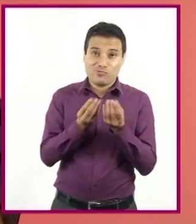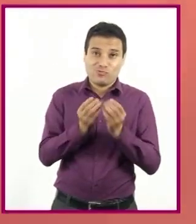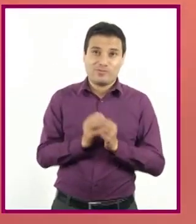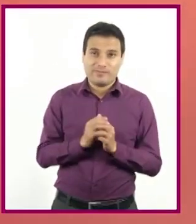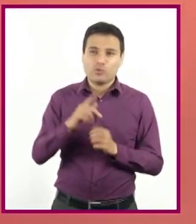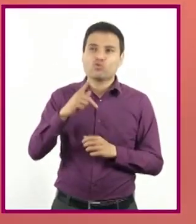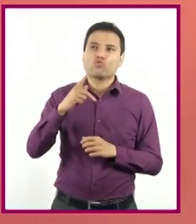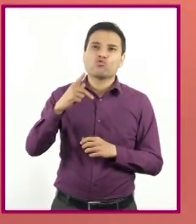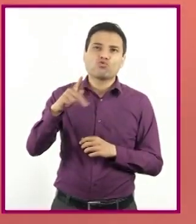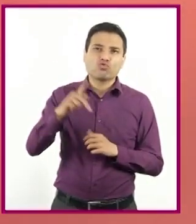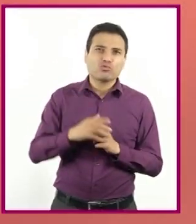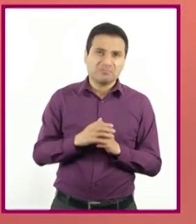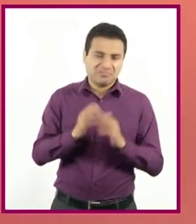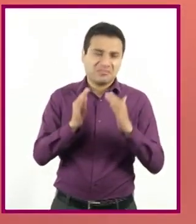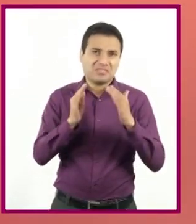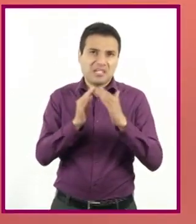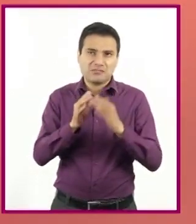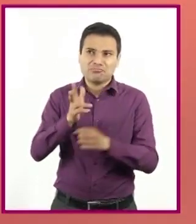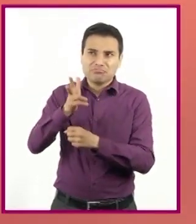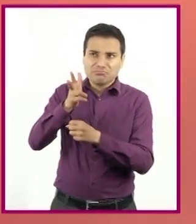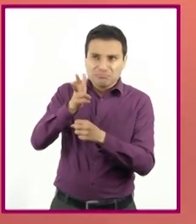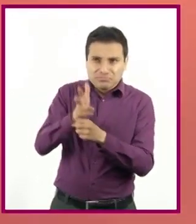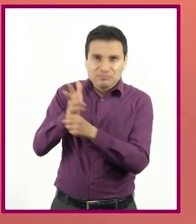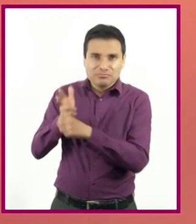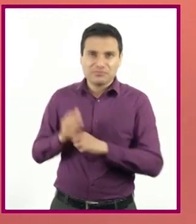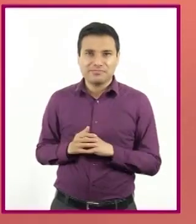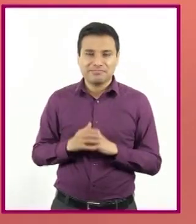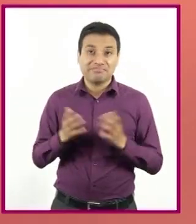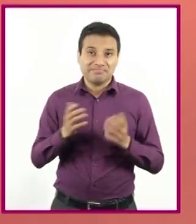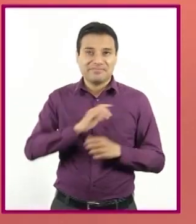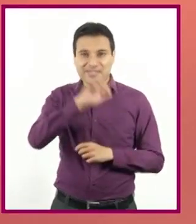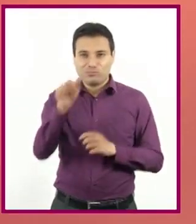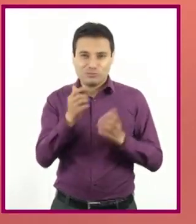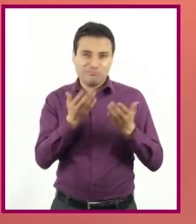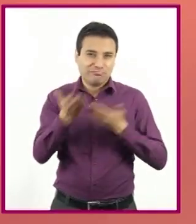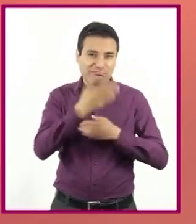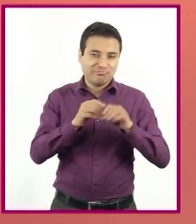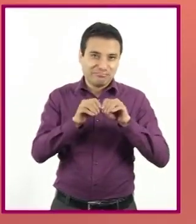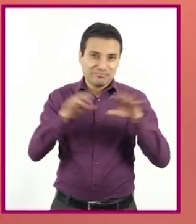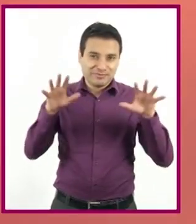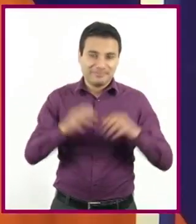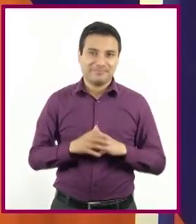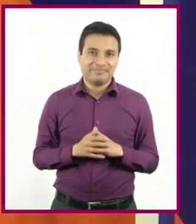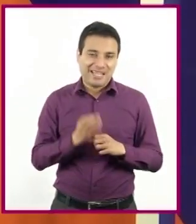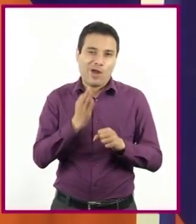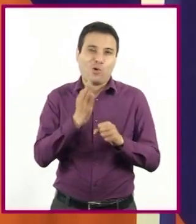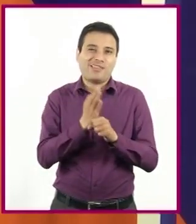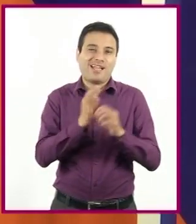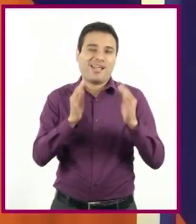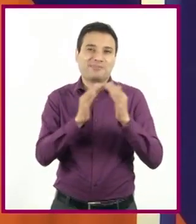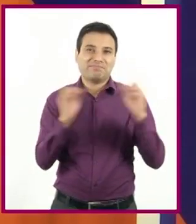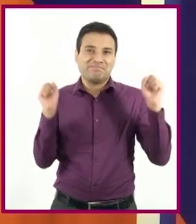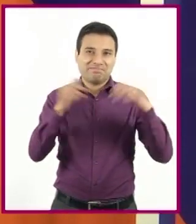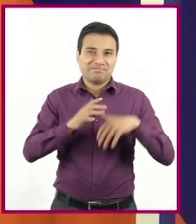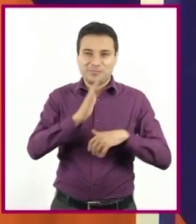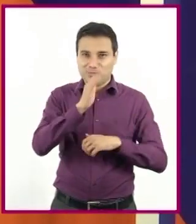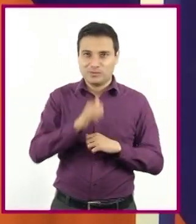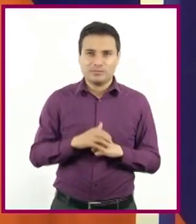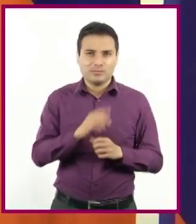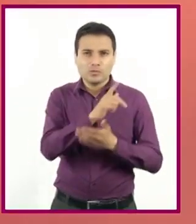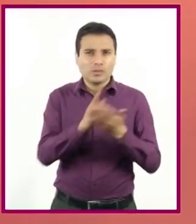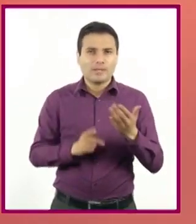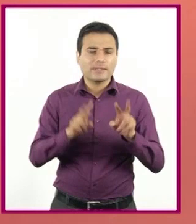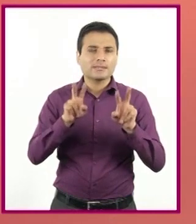sus intervenciones desde su casa porque, como bien saben, aún no podemos reunirnos. ¿Y cómo se va a llamar tu programa de